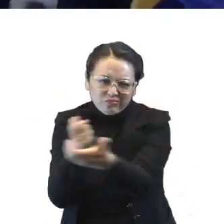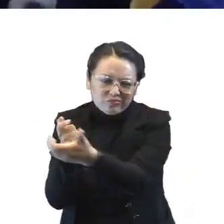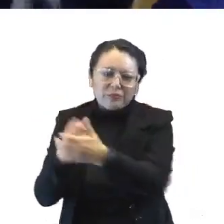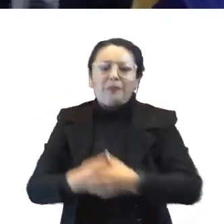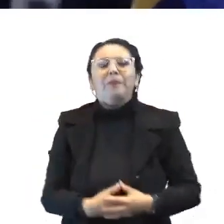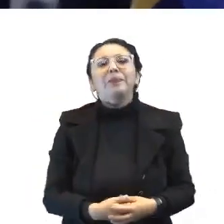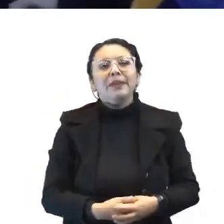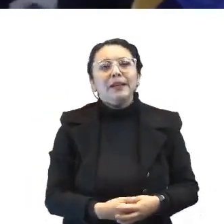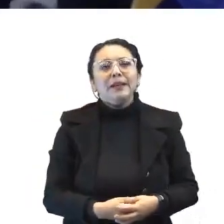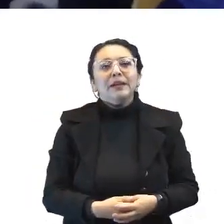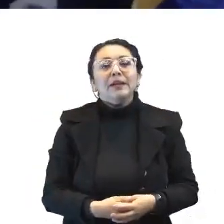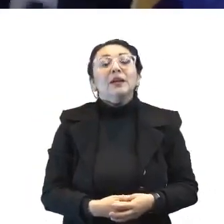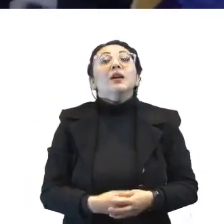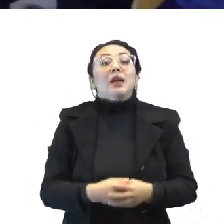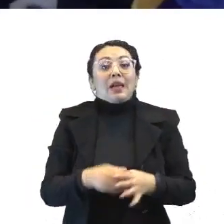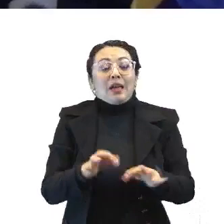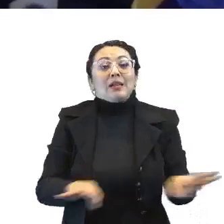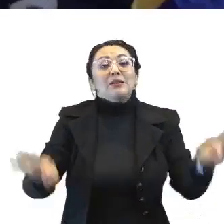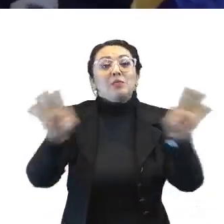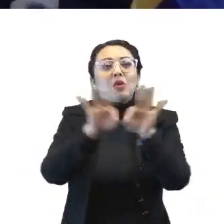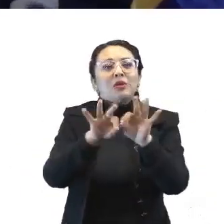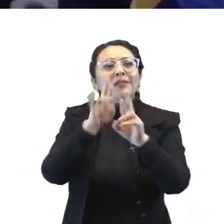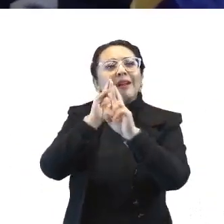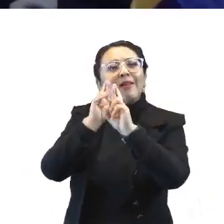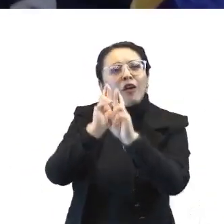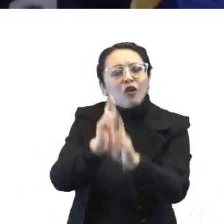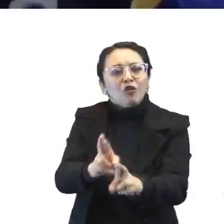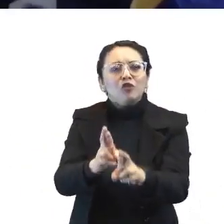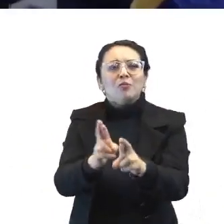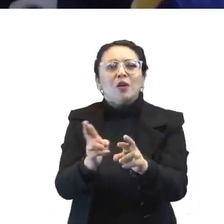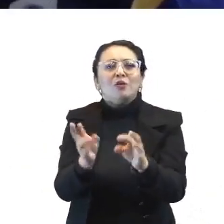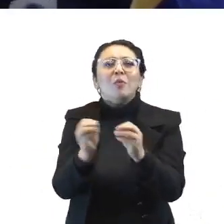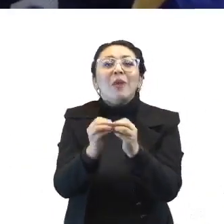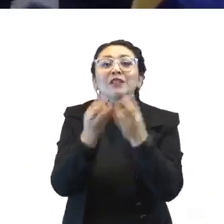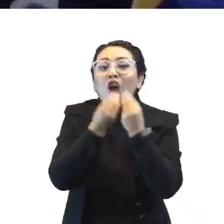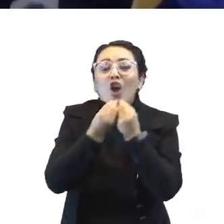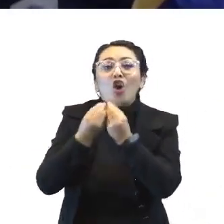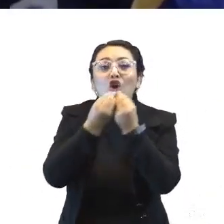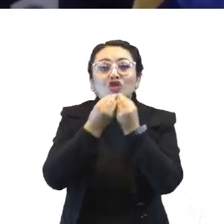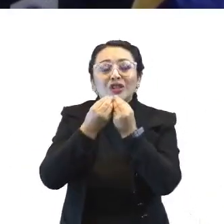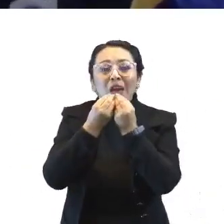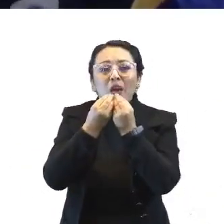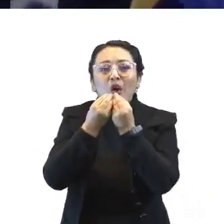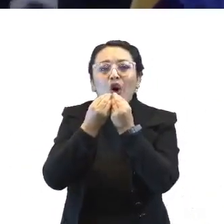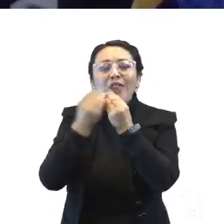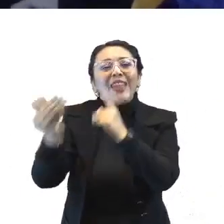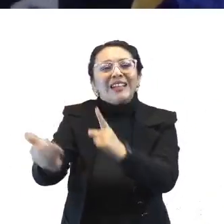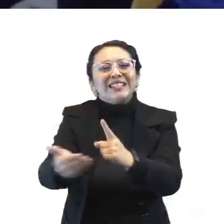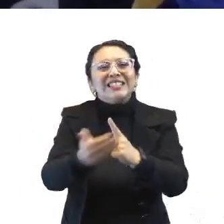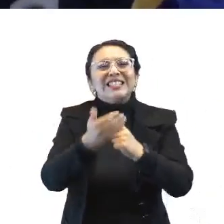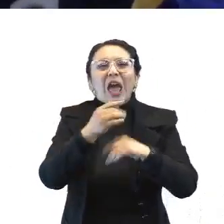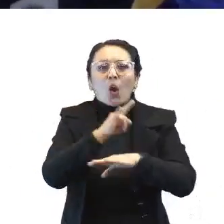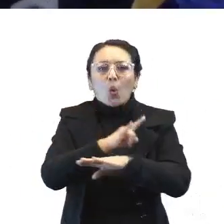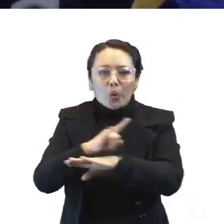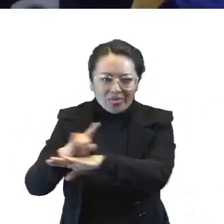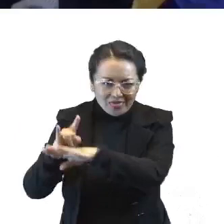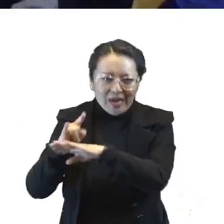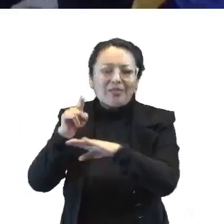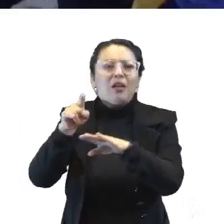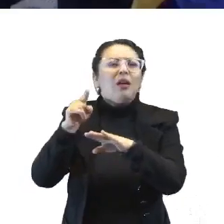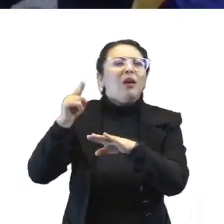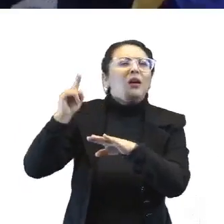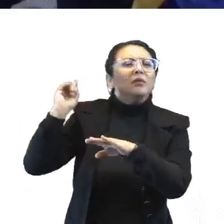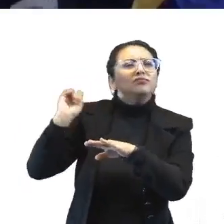Importante el reconocimiento, sí, y el llamado que hace el Consejo de Seguridad de Naciones Unidas hace